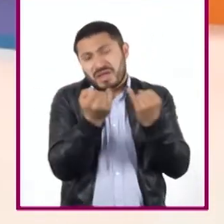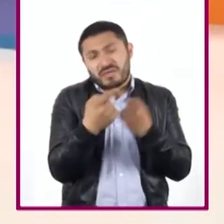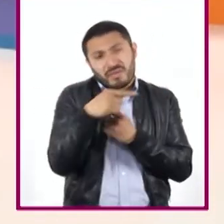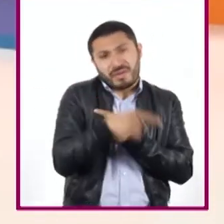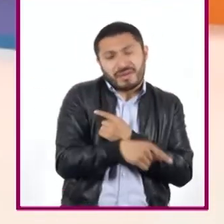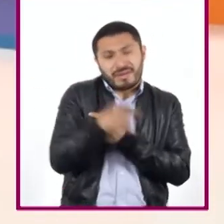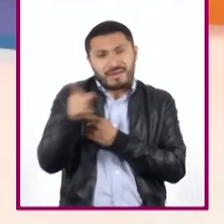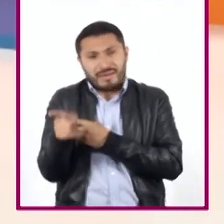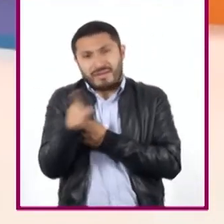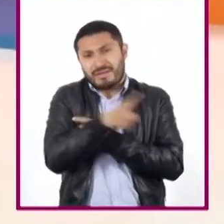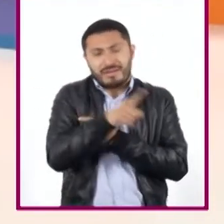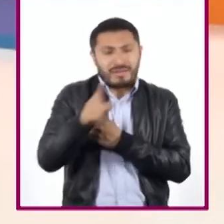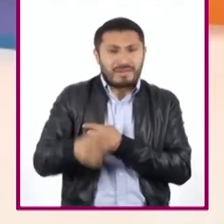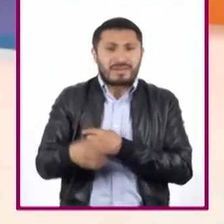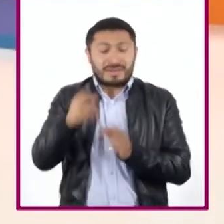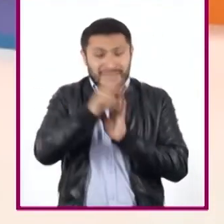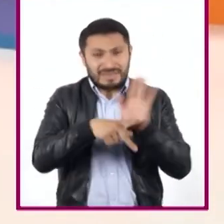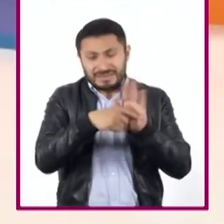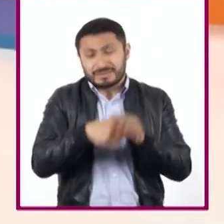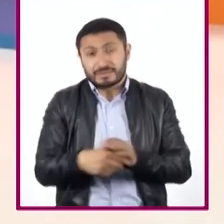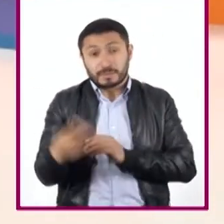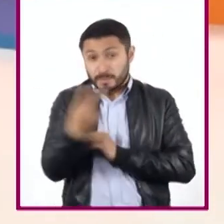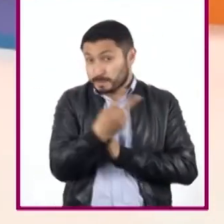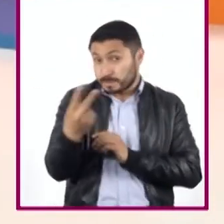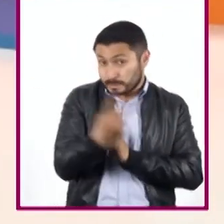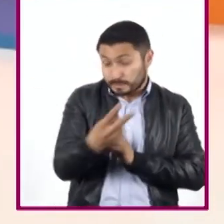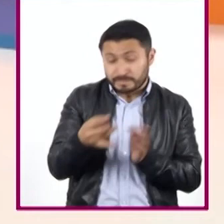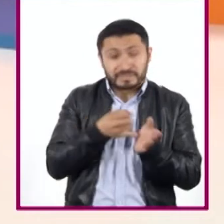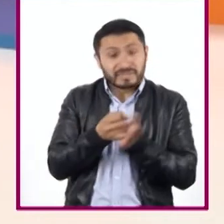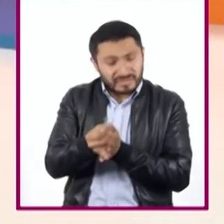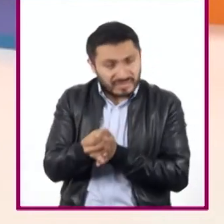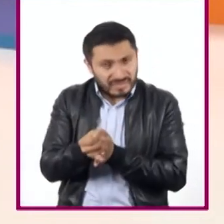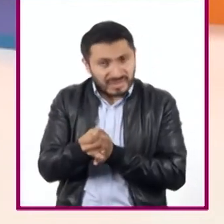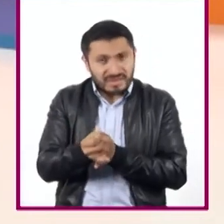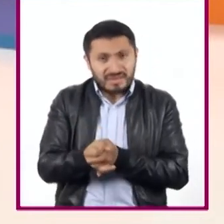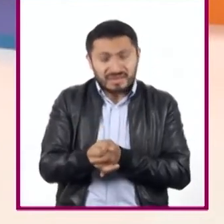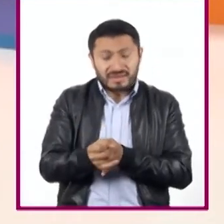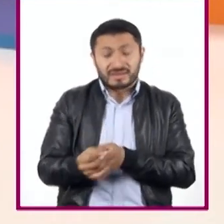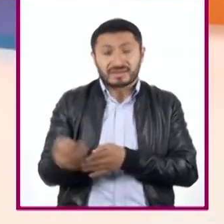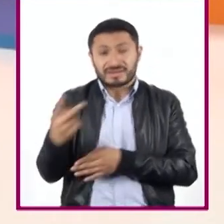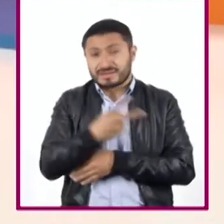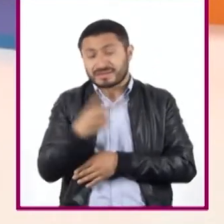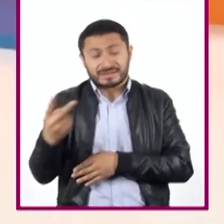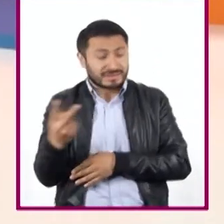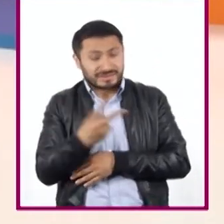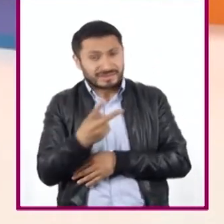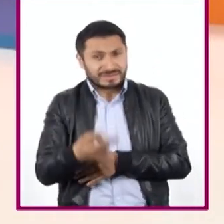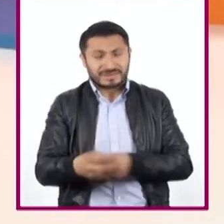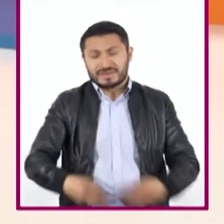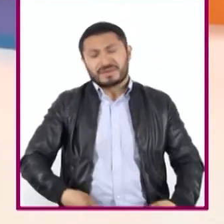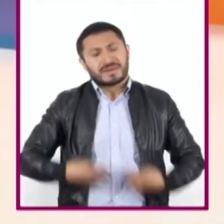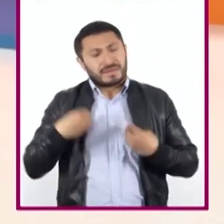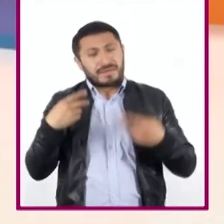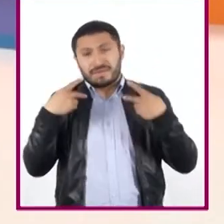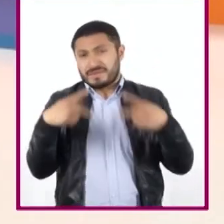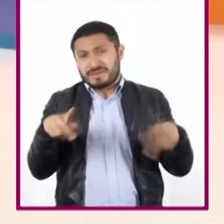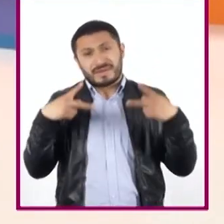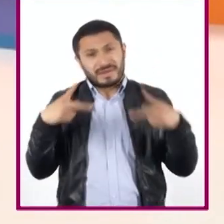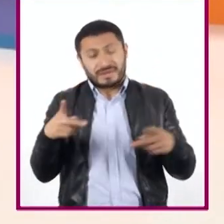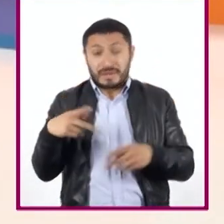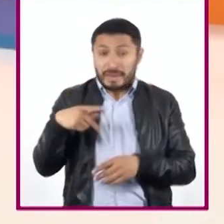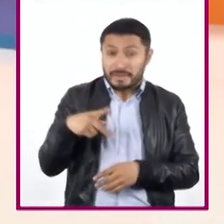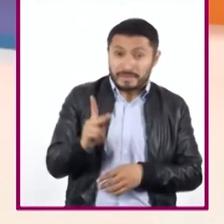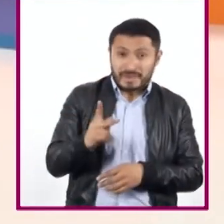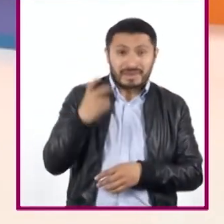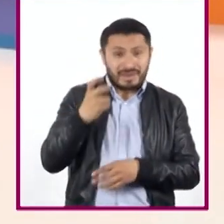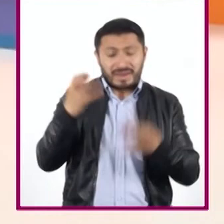el joven del video? Los dos tomaron una decisión, la cual guiará la vida de cada uno. De ahí